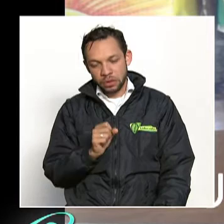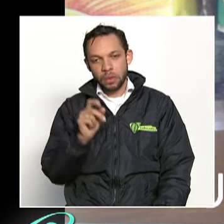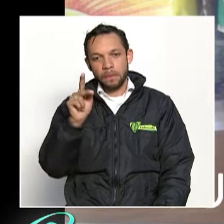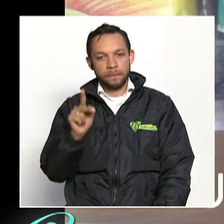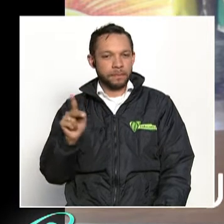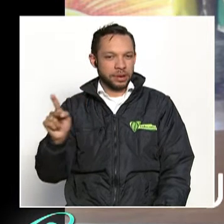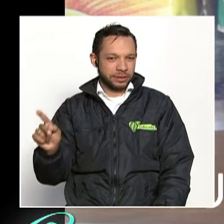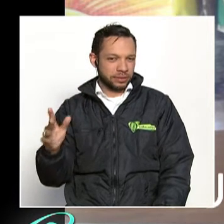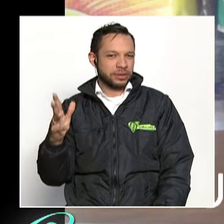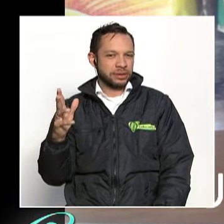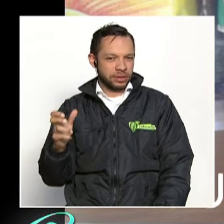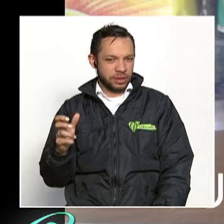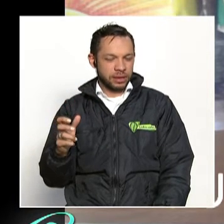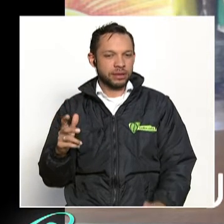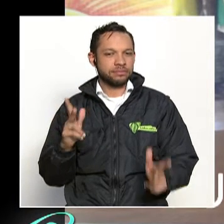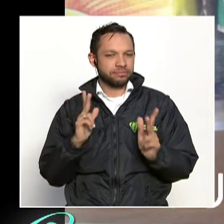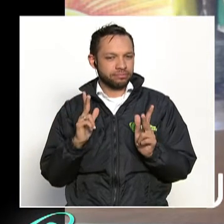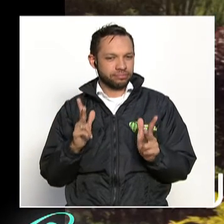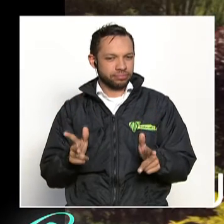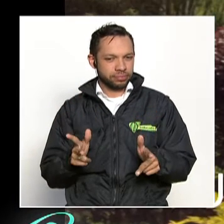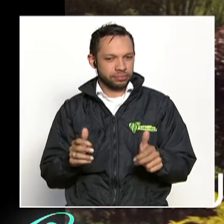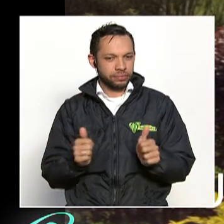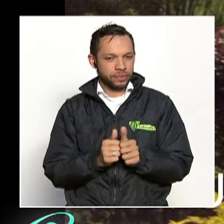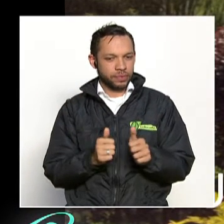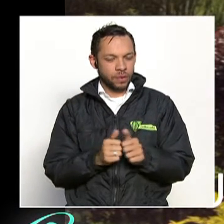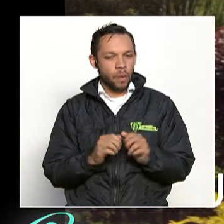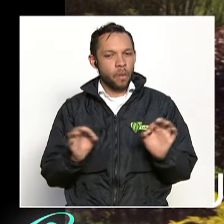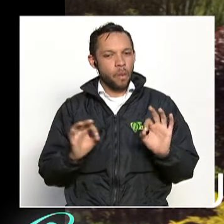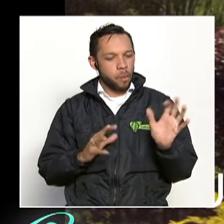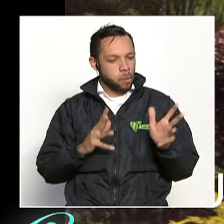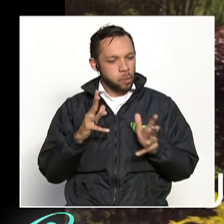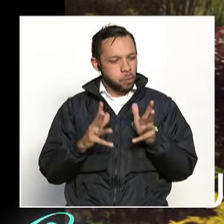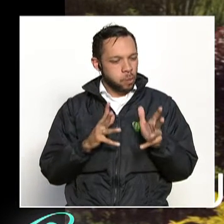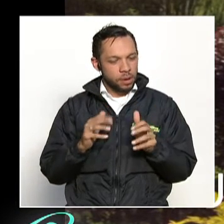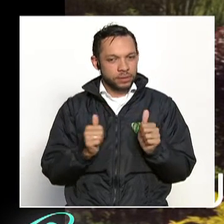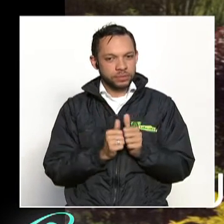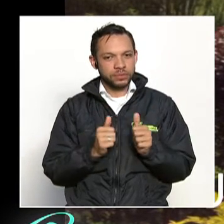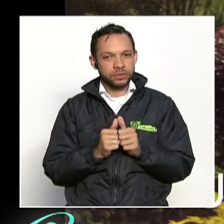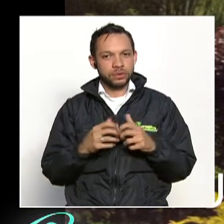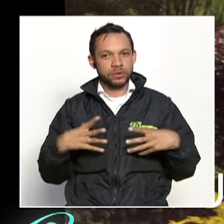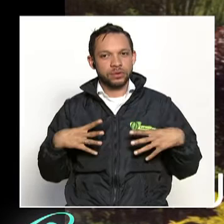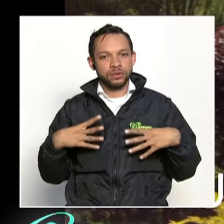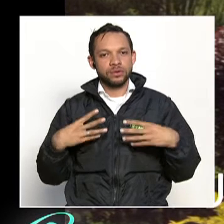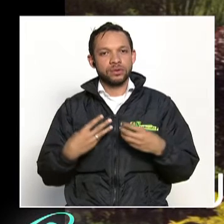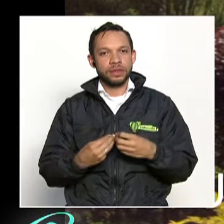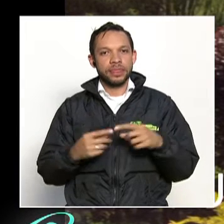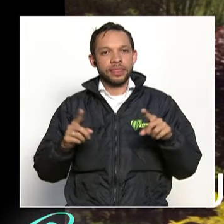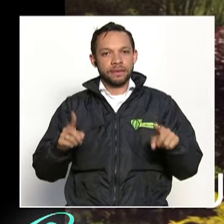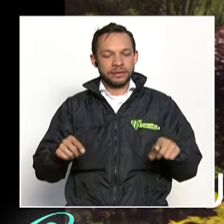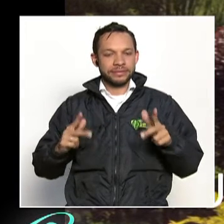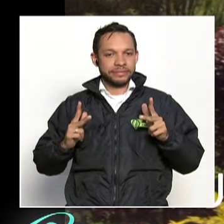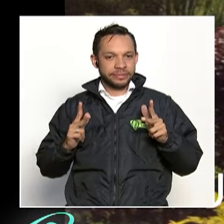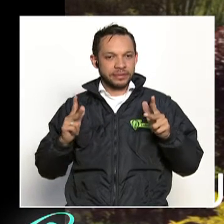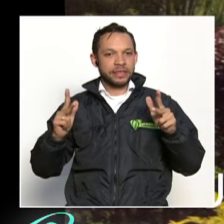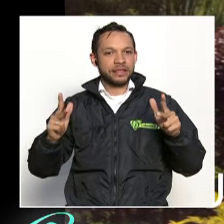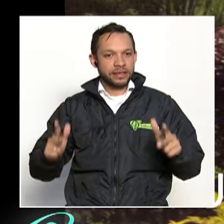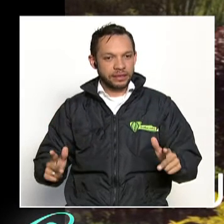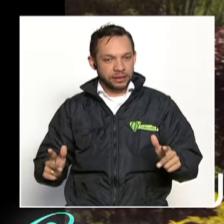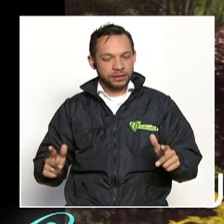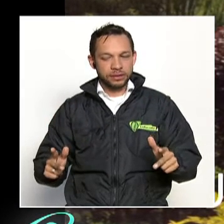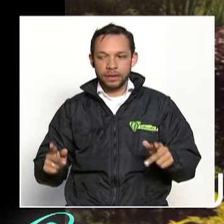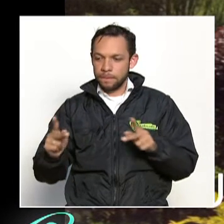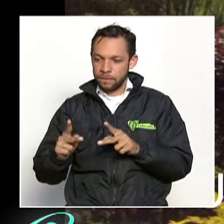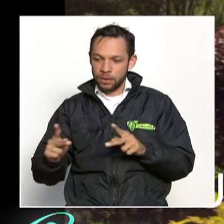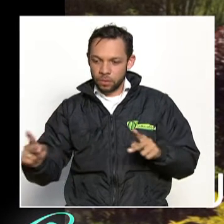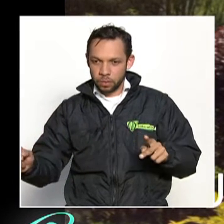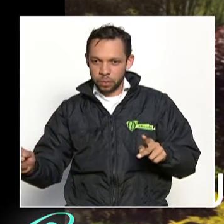quieran descansar o que estén en diferentes terapias. Inclusive es un sitio que nosotros utilizamos de descanso para algunos pacientes que están en terapia